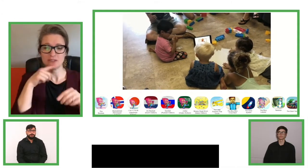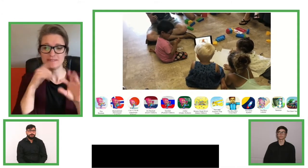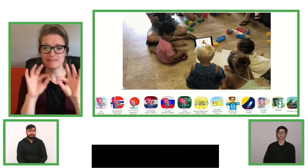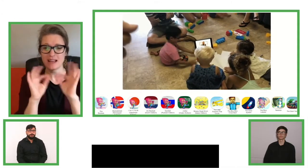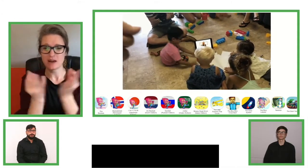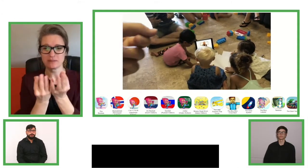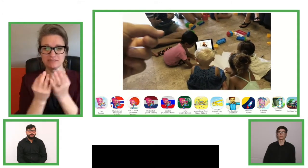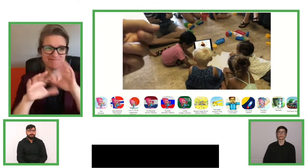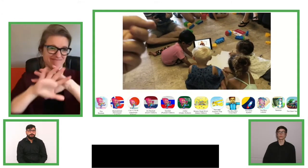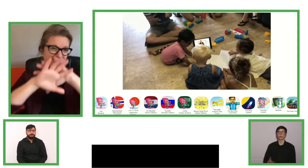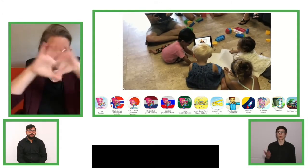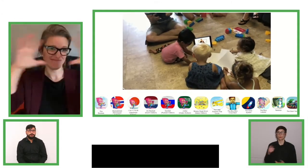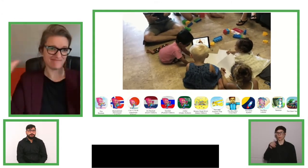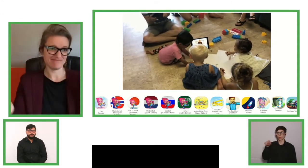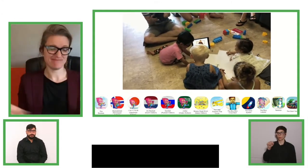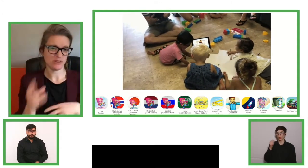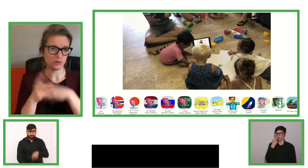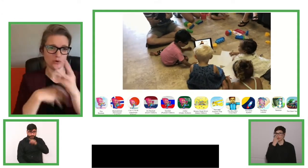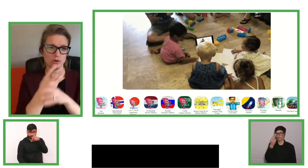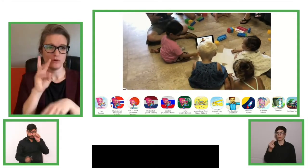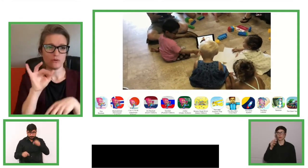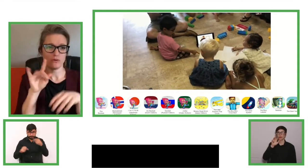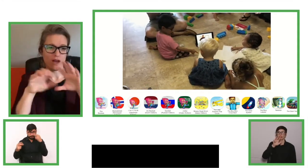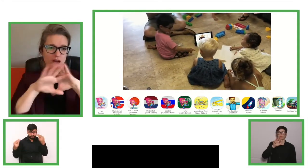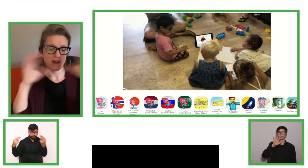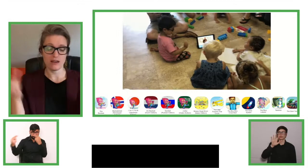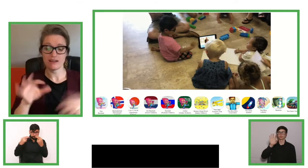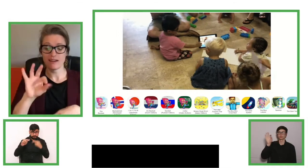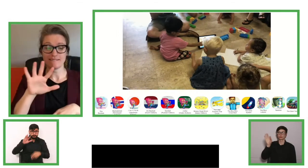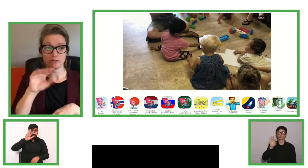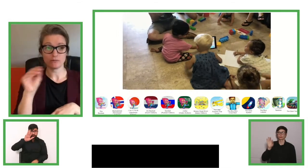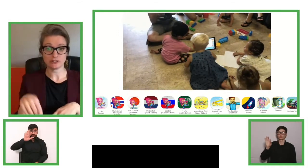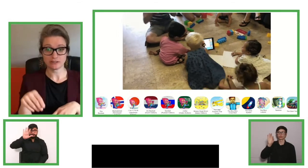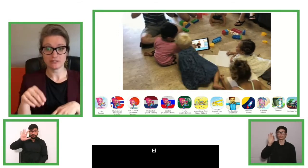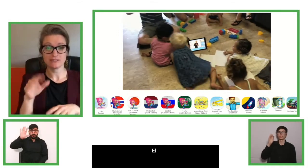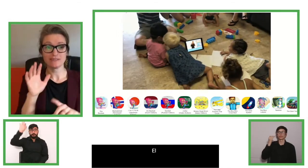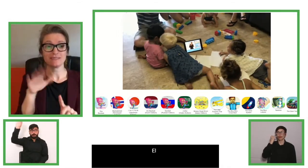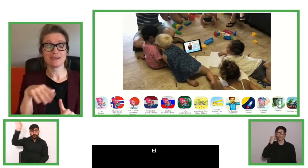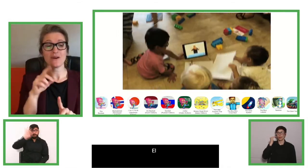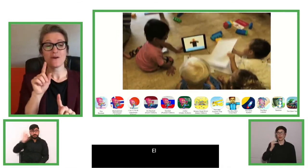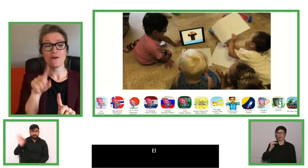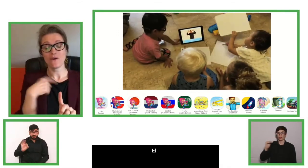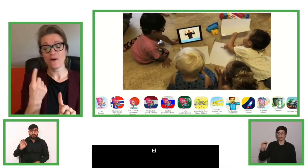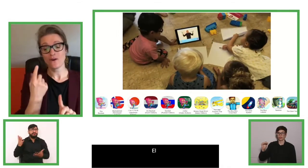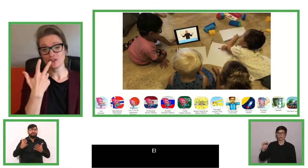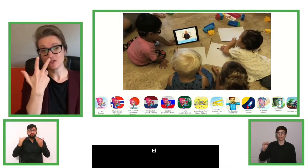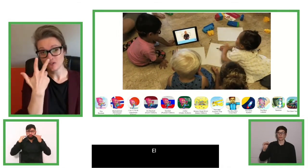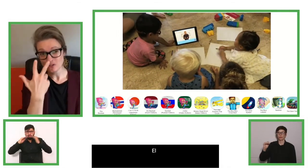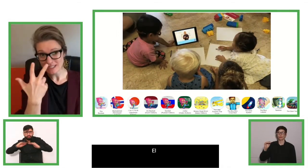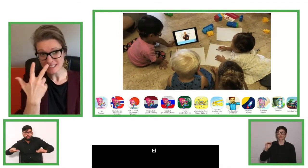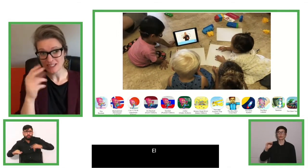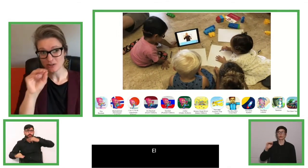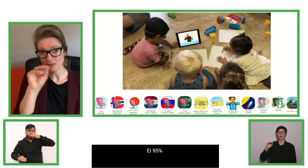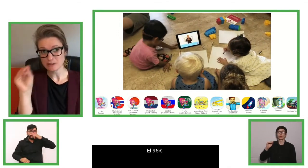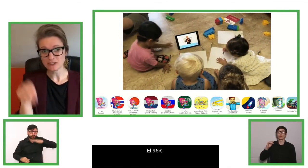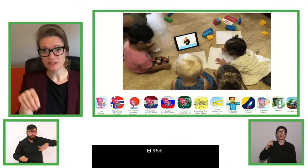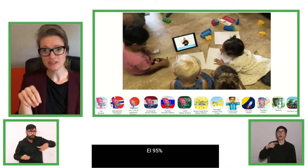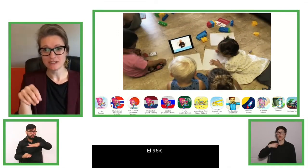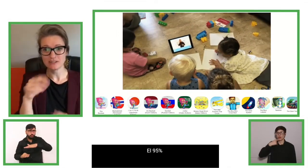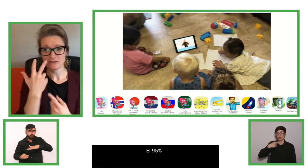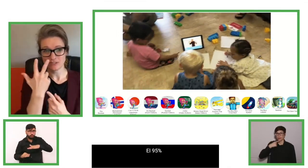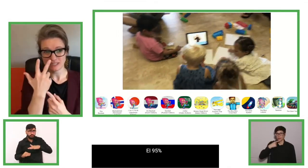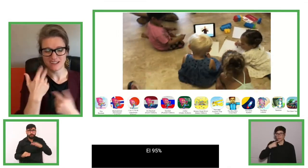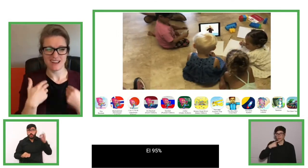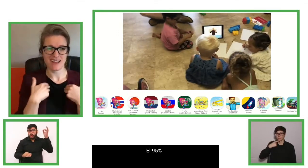As you can see here, 95% acá, 95% de los niños oyentes nacen de hogares que